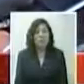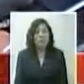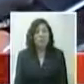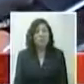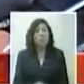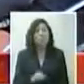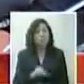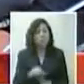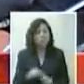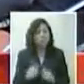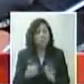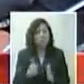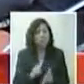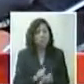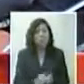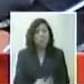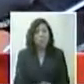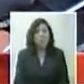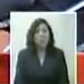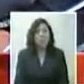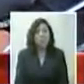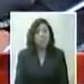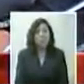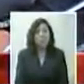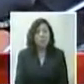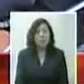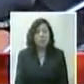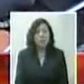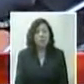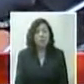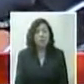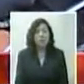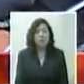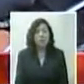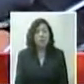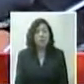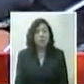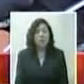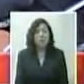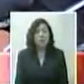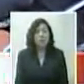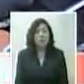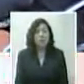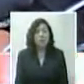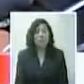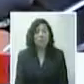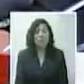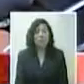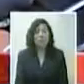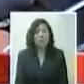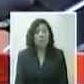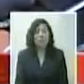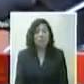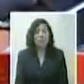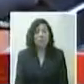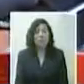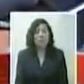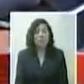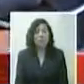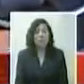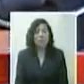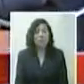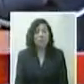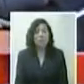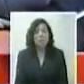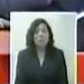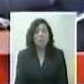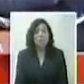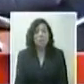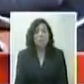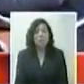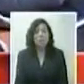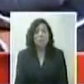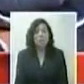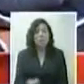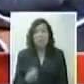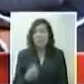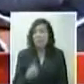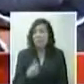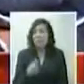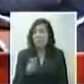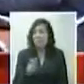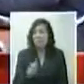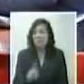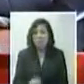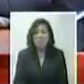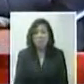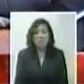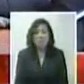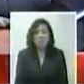rotación máximo 6 meses a 6 meses de rotación o sea para que se capaciten y este en este caso sepro no tenía